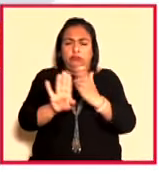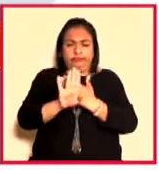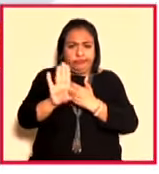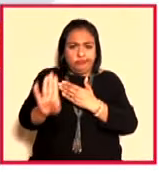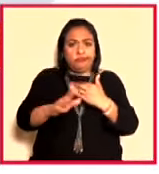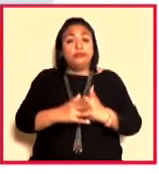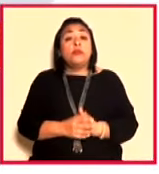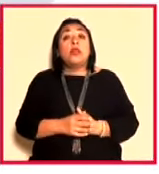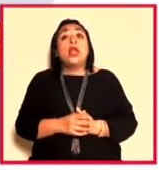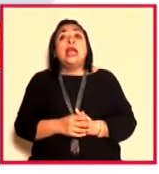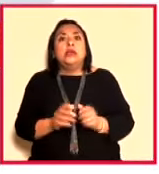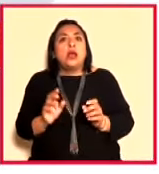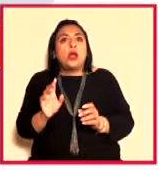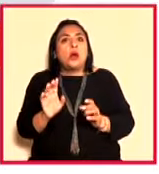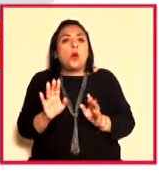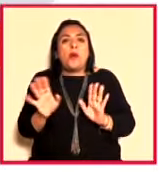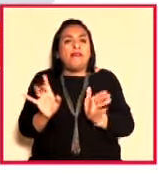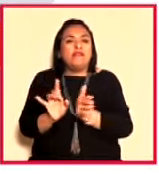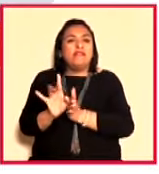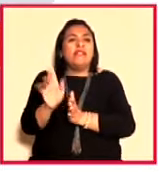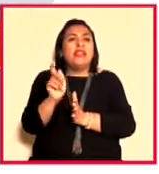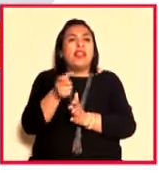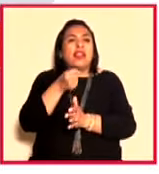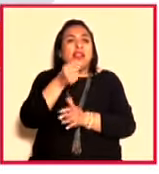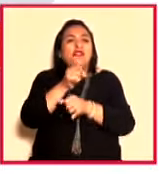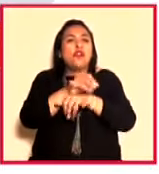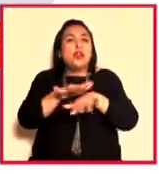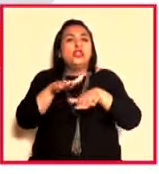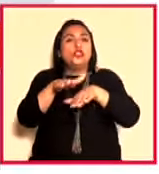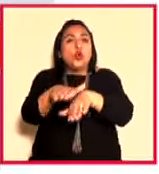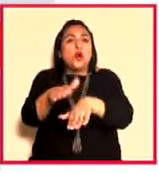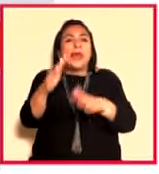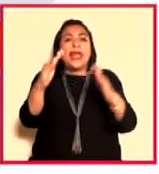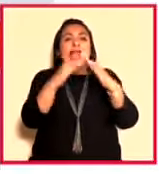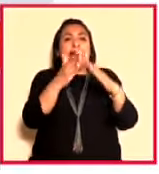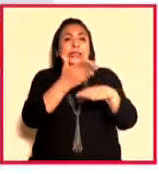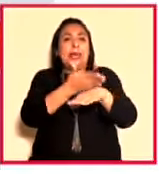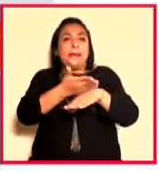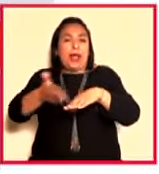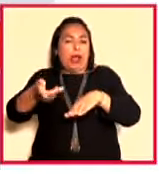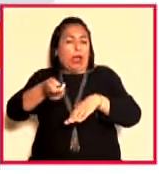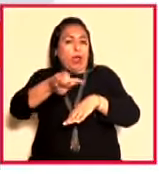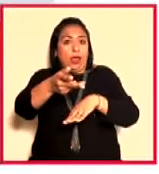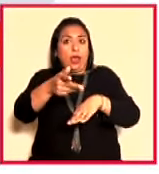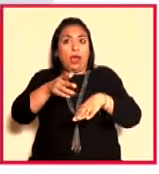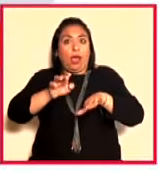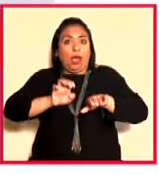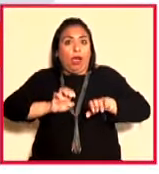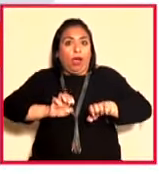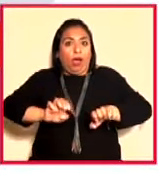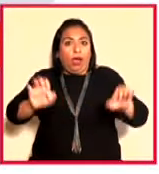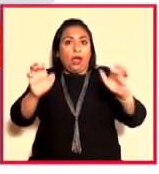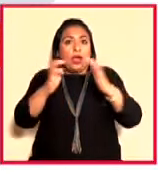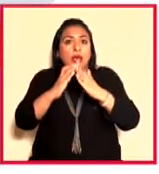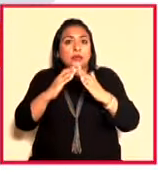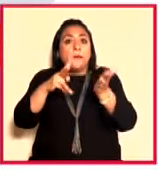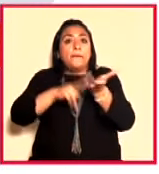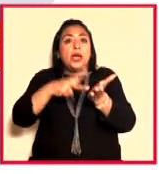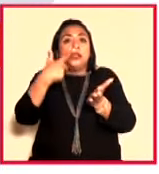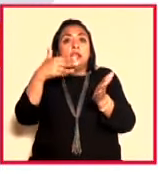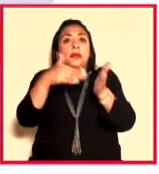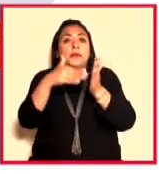Lo que detonó su salida fue el reportaje que publicó sobre la llamada Casa Blanca, una lujosa mansión de $7 millones,